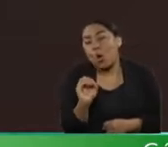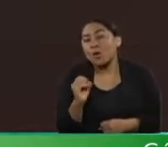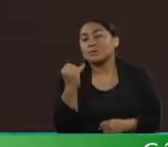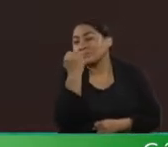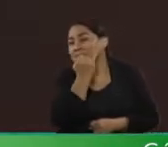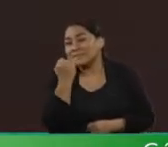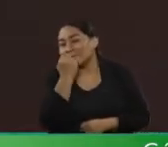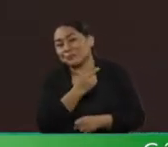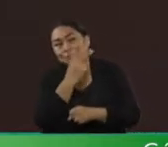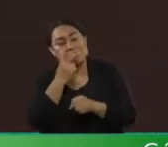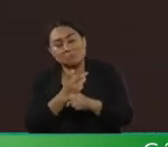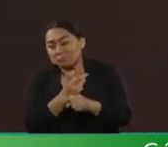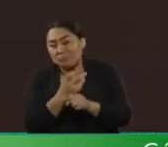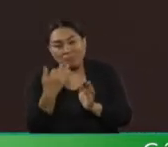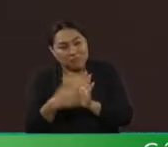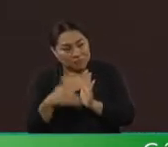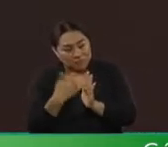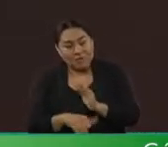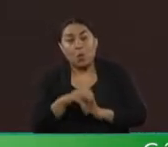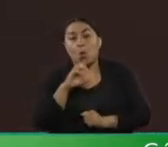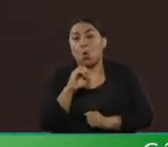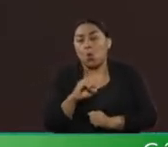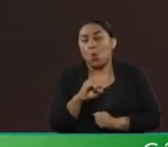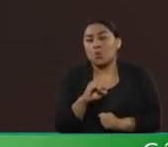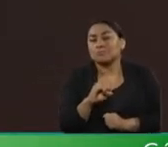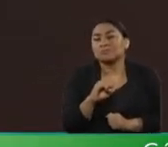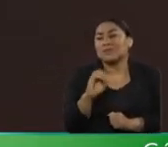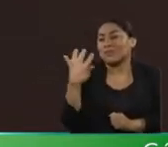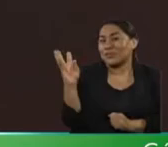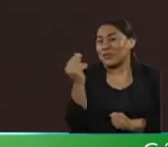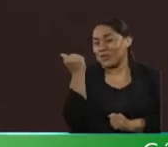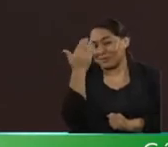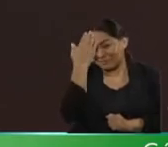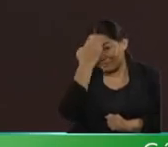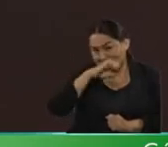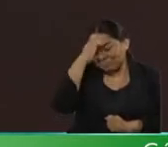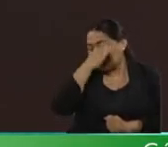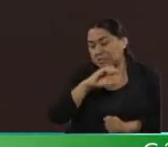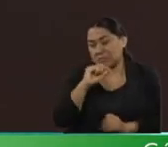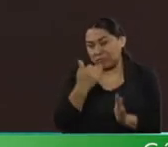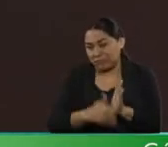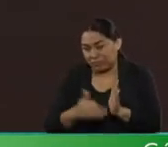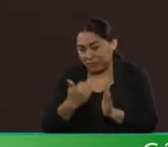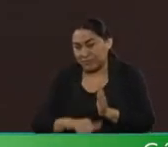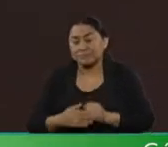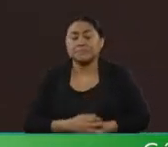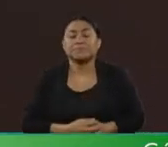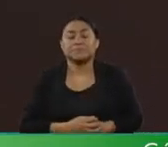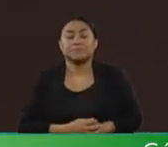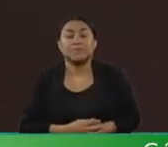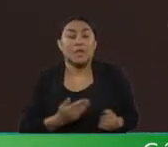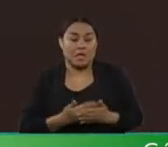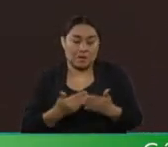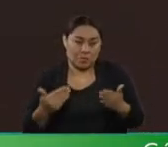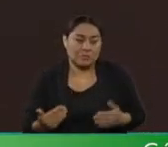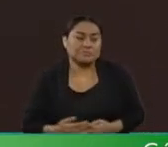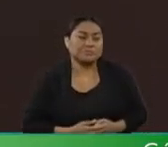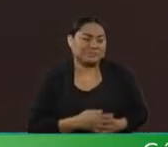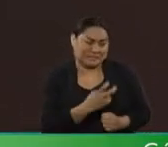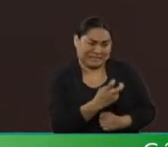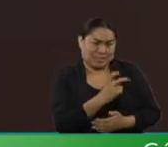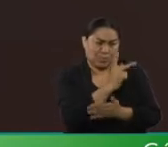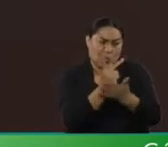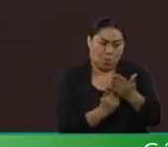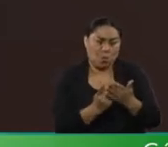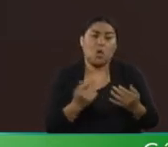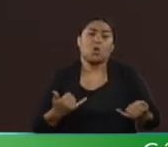idioma y la actualización de destreza en los avances tecnológicos En conclusión el programa jóvenes